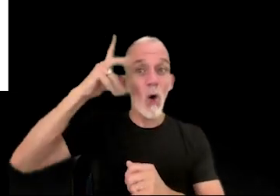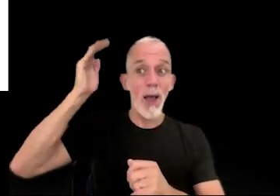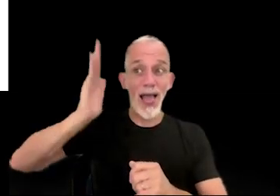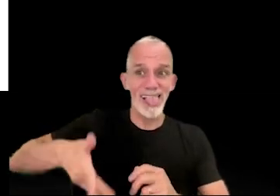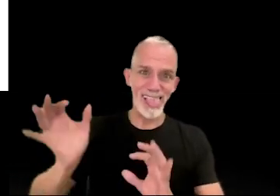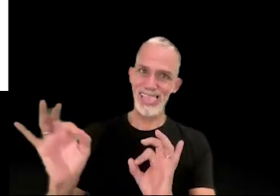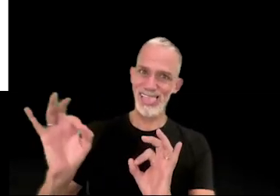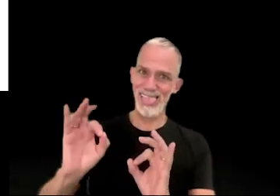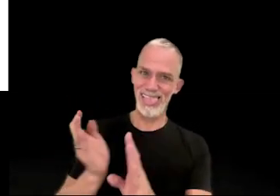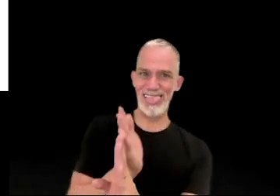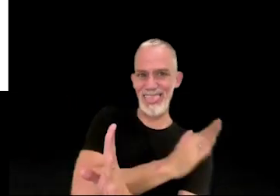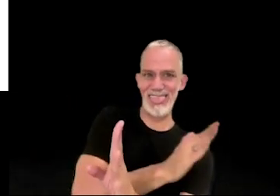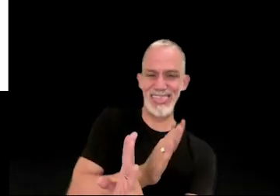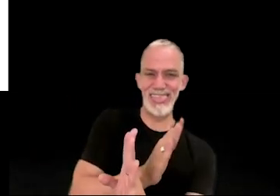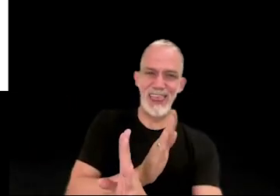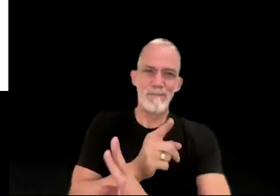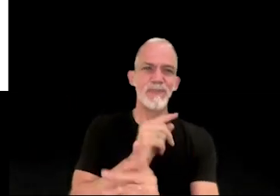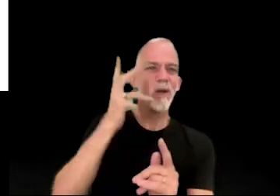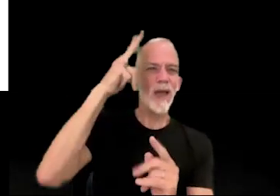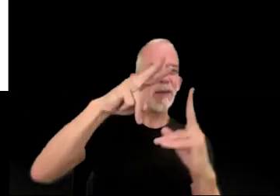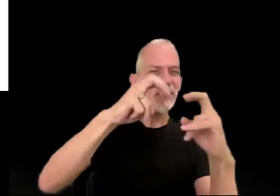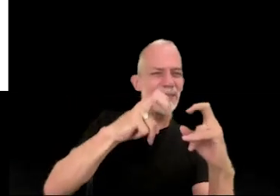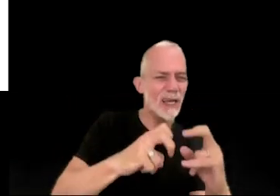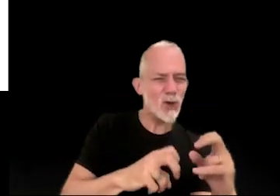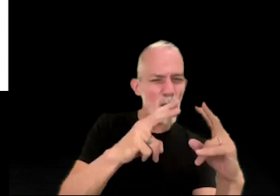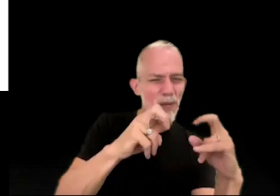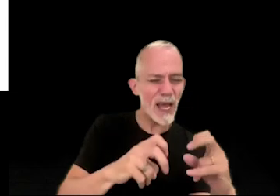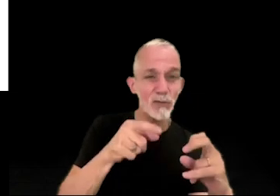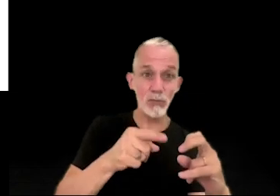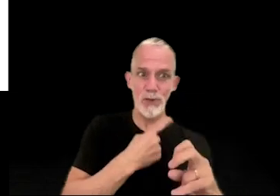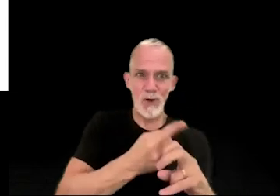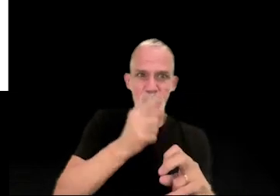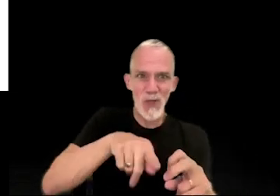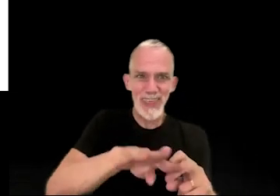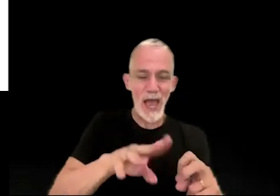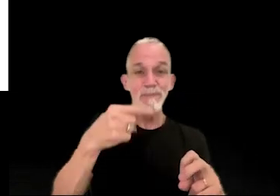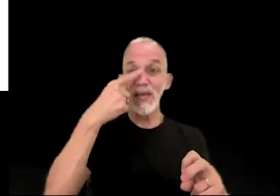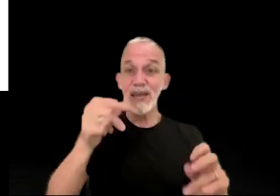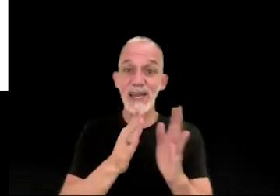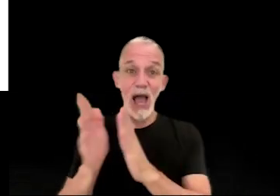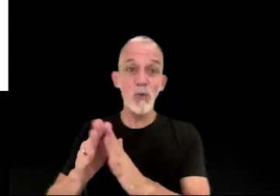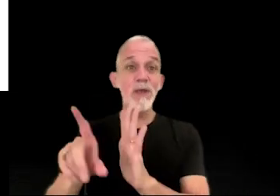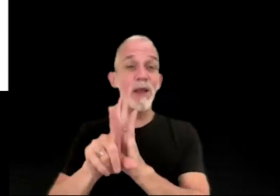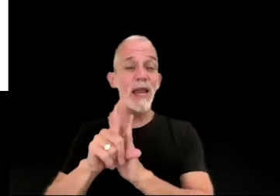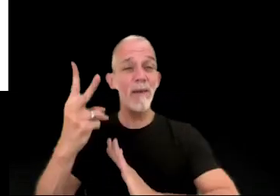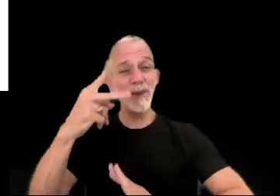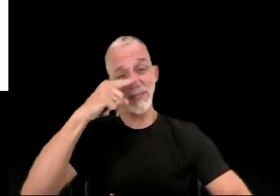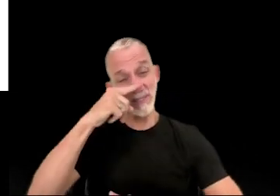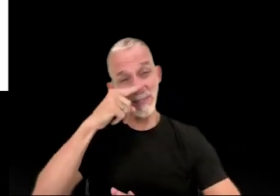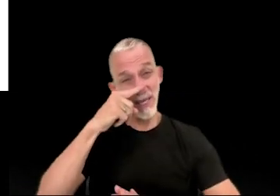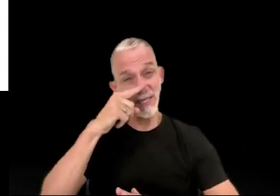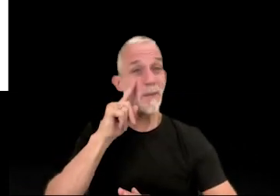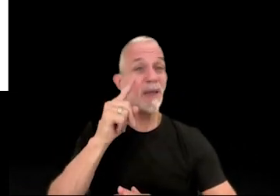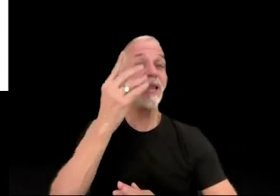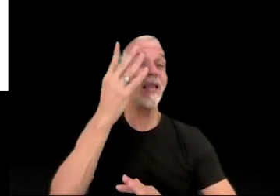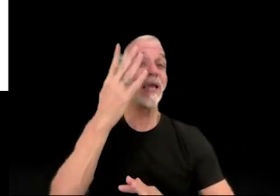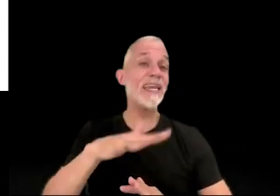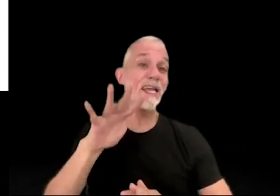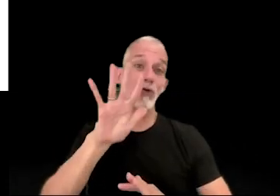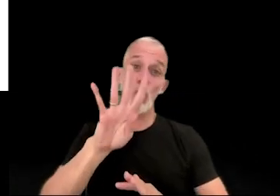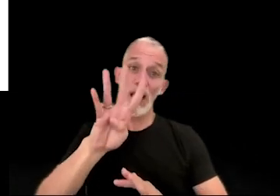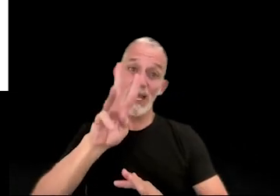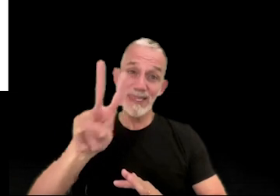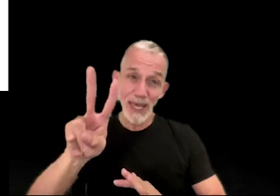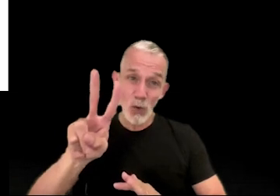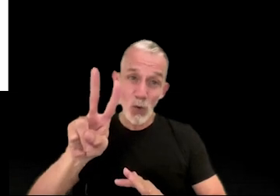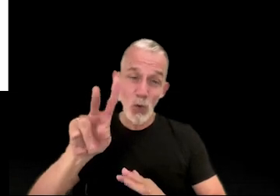anteriores, es la primera parte del proceso judicial. Y en la última, en la ley 27.541, la ley de solidaridad y